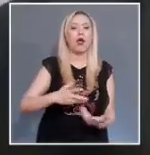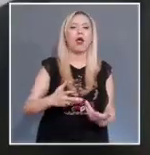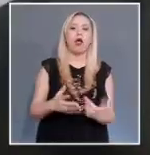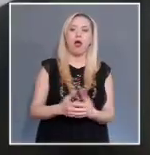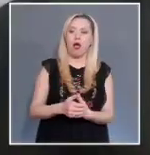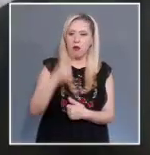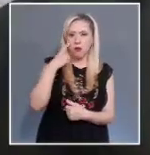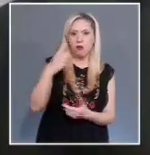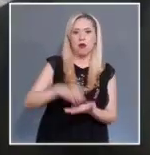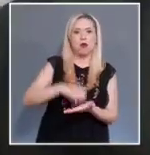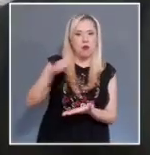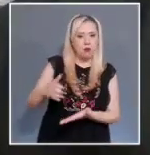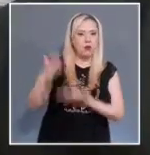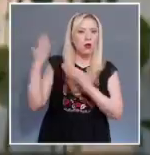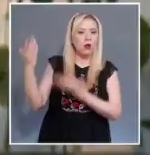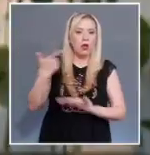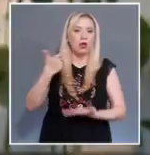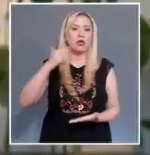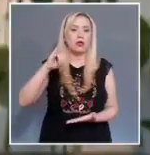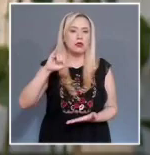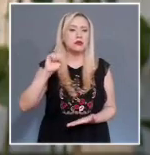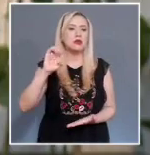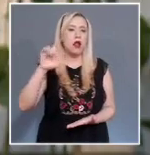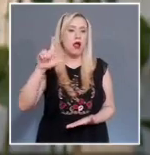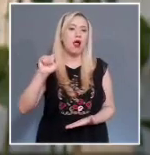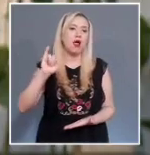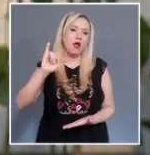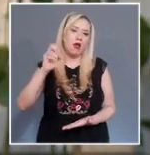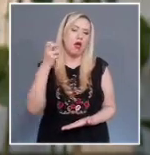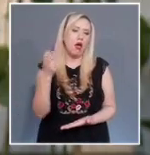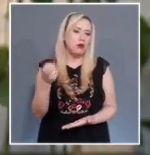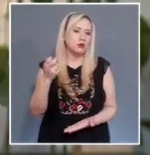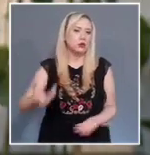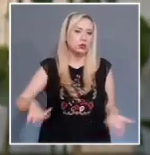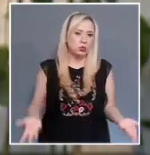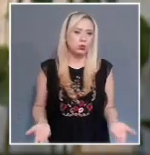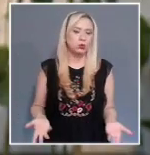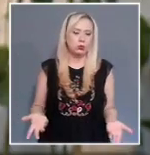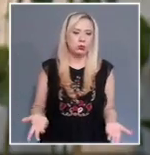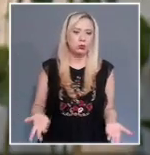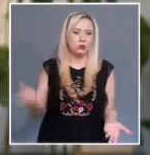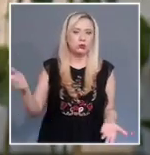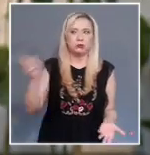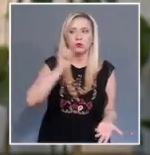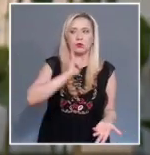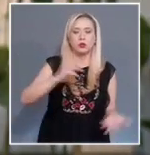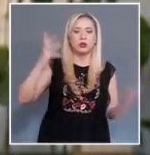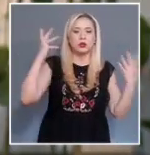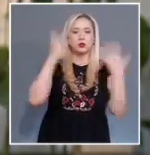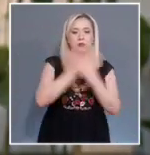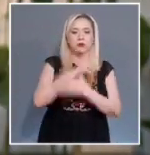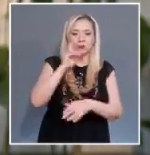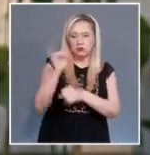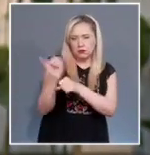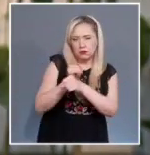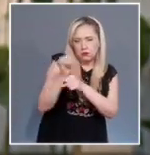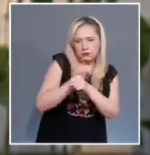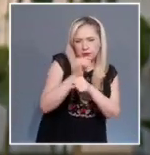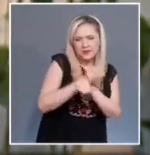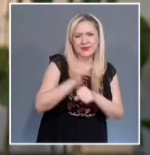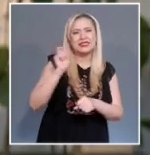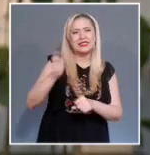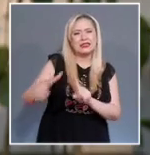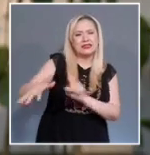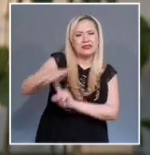se encontraba en este supuesto. Porque se logró acreditar a través del dictamen de antropología social que el entorno donde ella vivía era